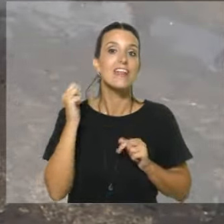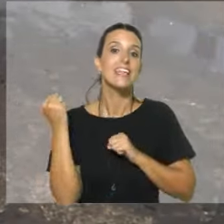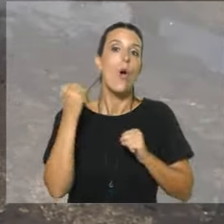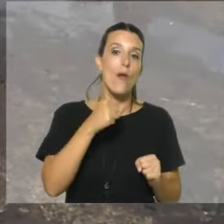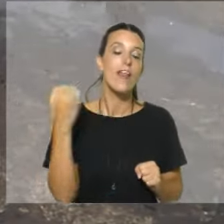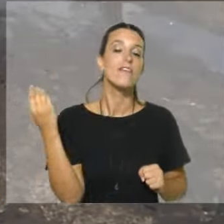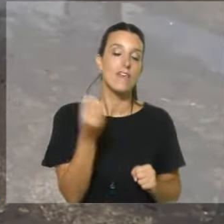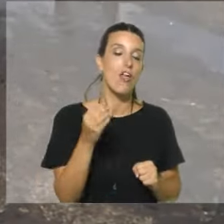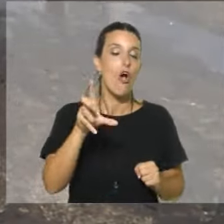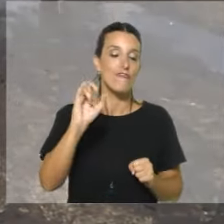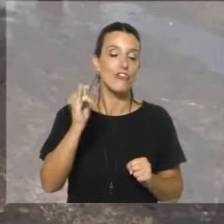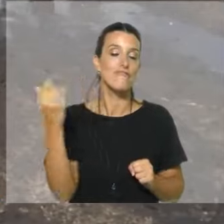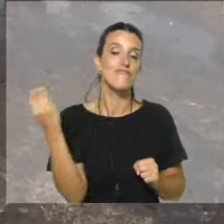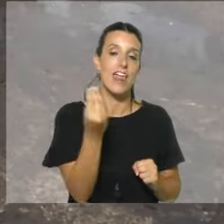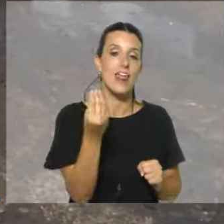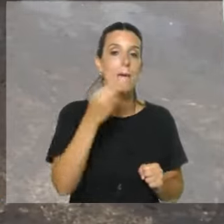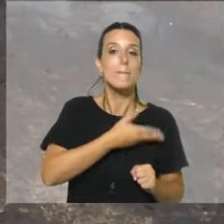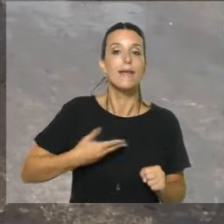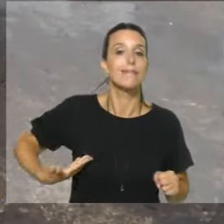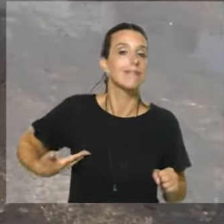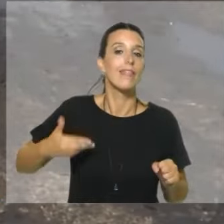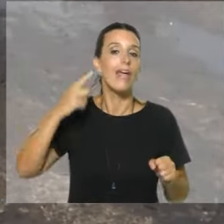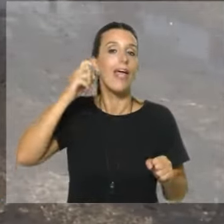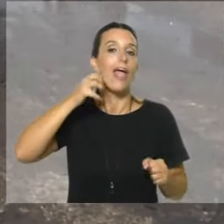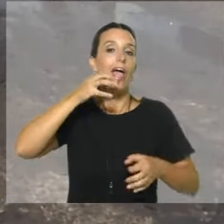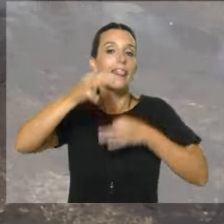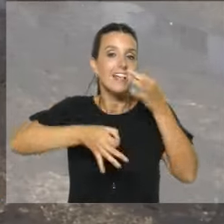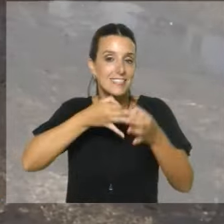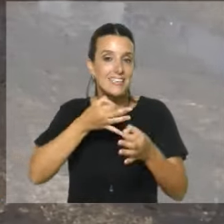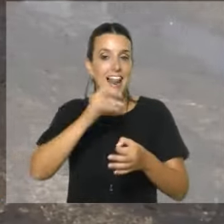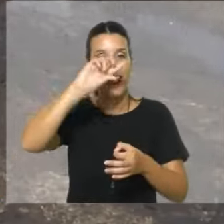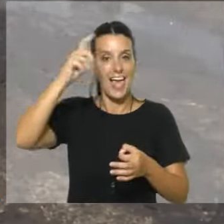lógicamente, la palabra del presidente de la República, doctor Luis Lacalle Pou.